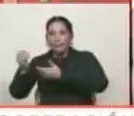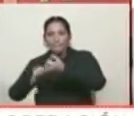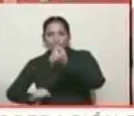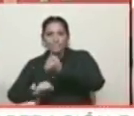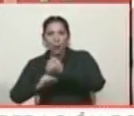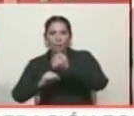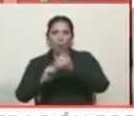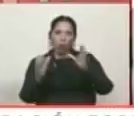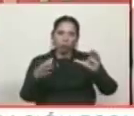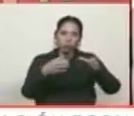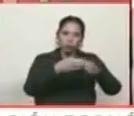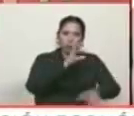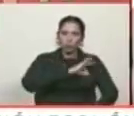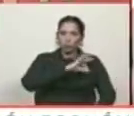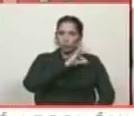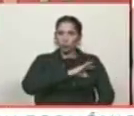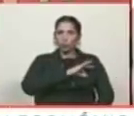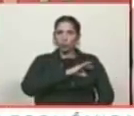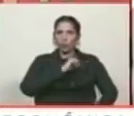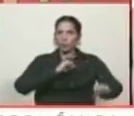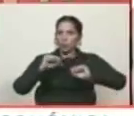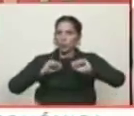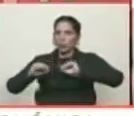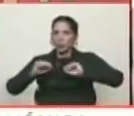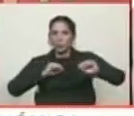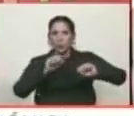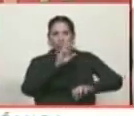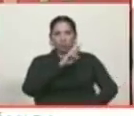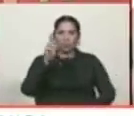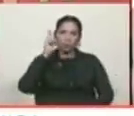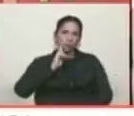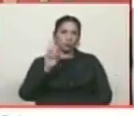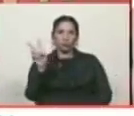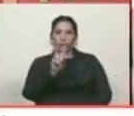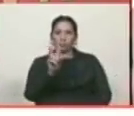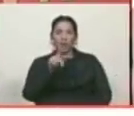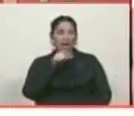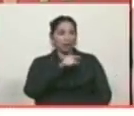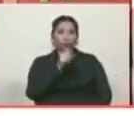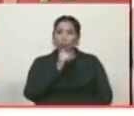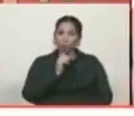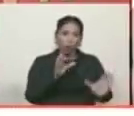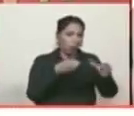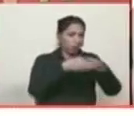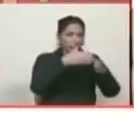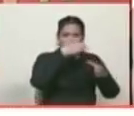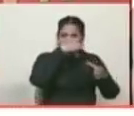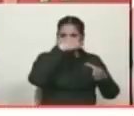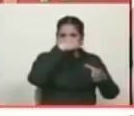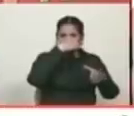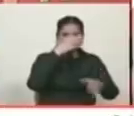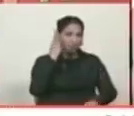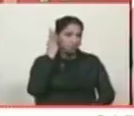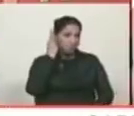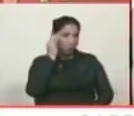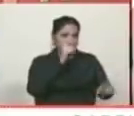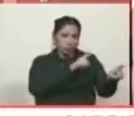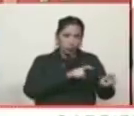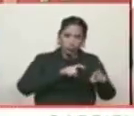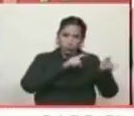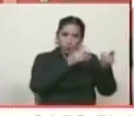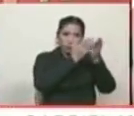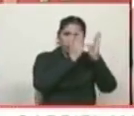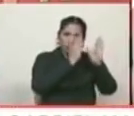colectivos sociales en la República Bolivariana de Venezuela, ha dicho que no son organizaciones terroristas, las mujeres, los campesinos,